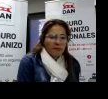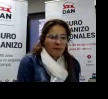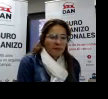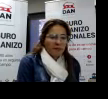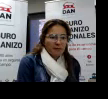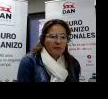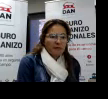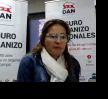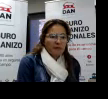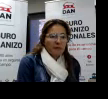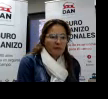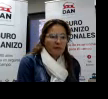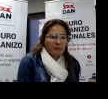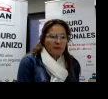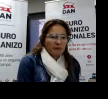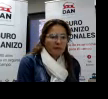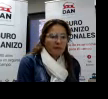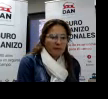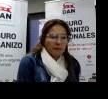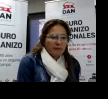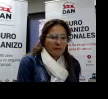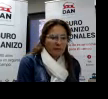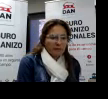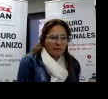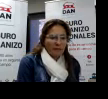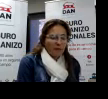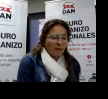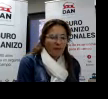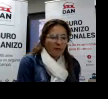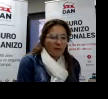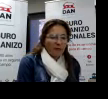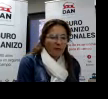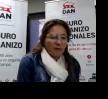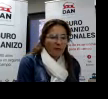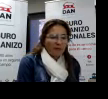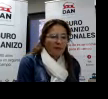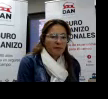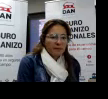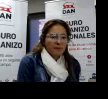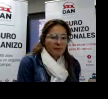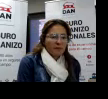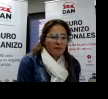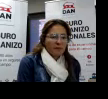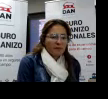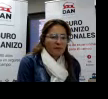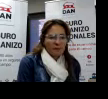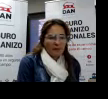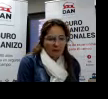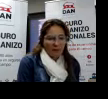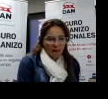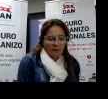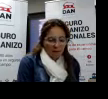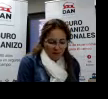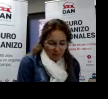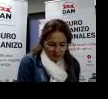julio que tener 15 milímetros en enero. 15 milímetros en enero se evaporaron al día siguiente. 15 milímetros en el mes de junio, bueno,